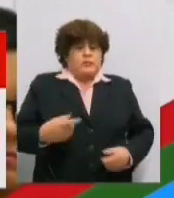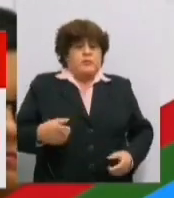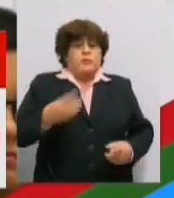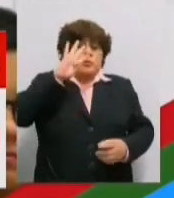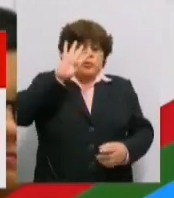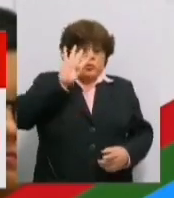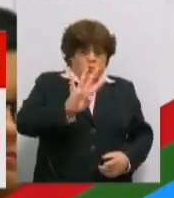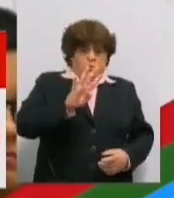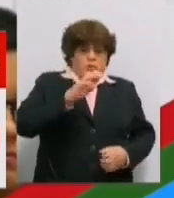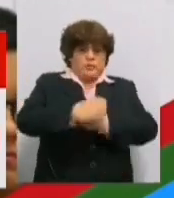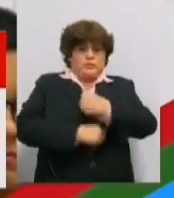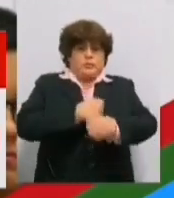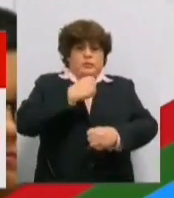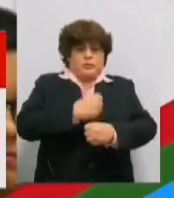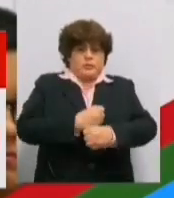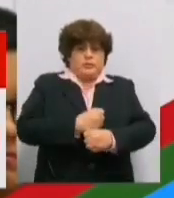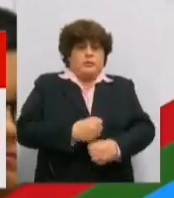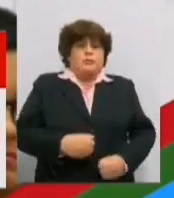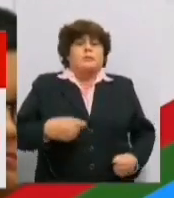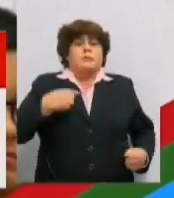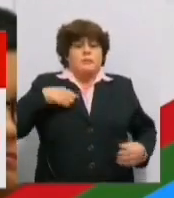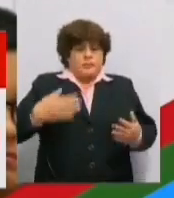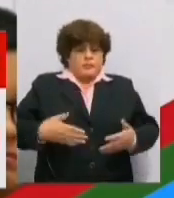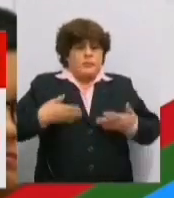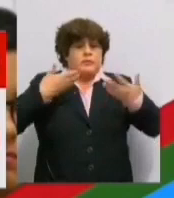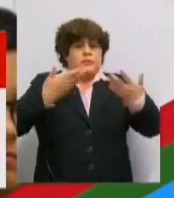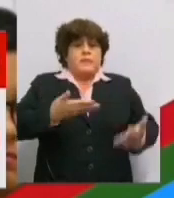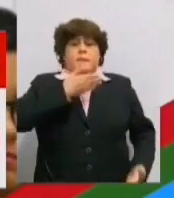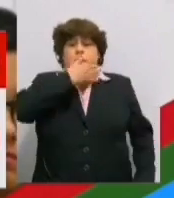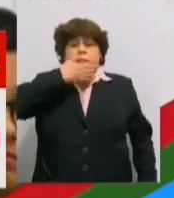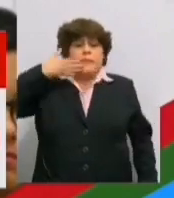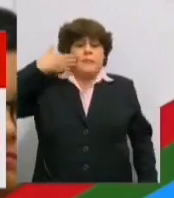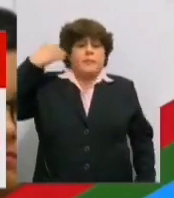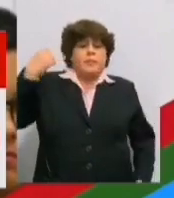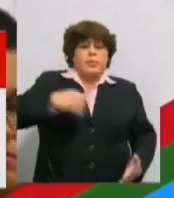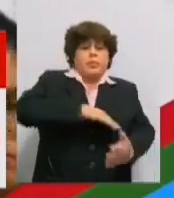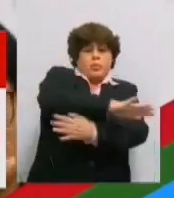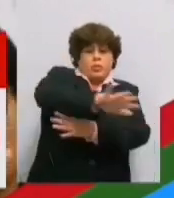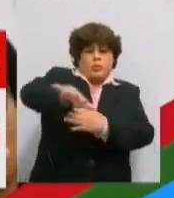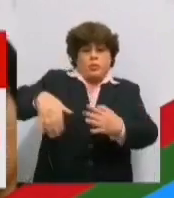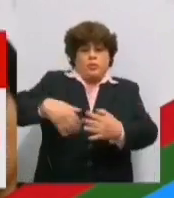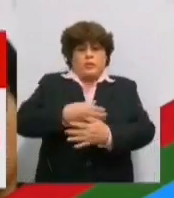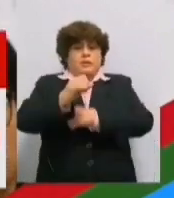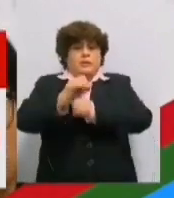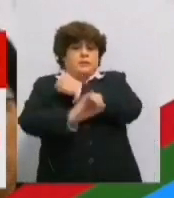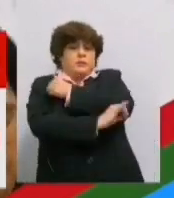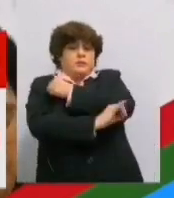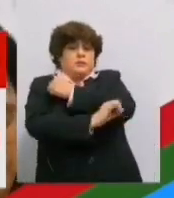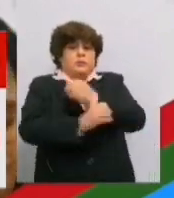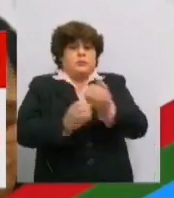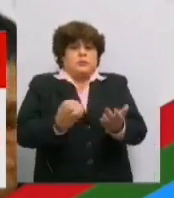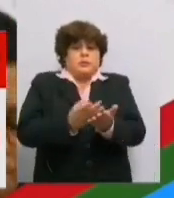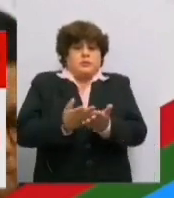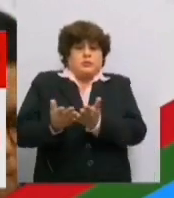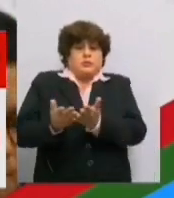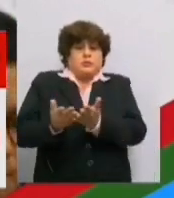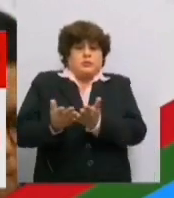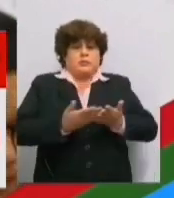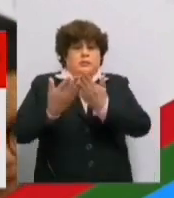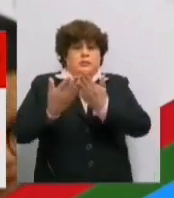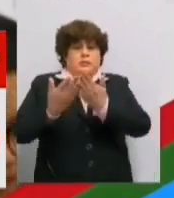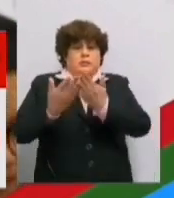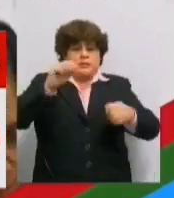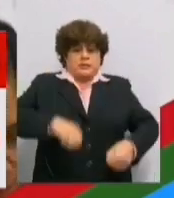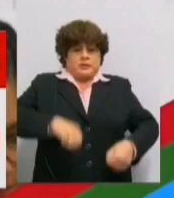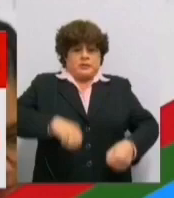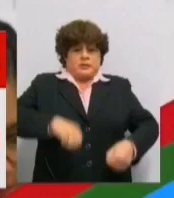los cuatro años vamos a mejorar todas las instituciones educativas en